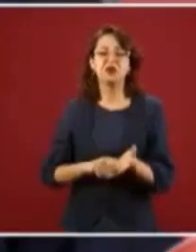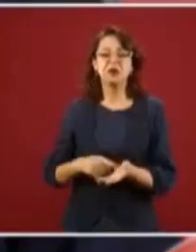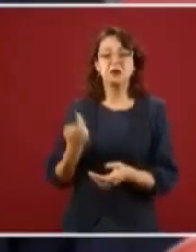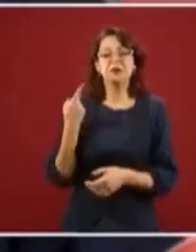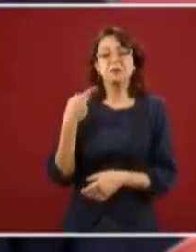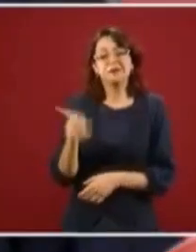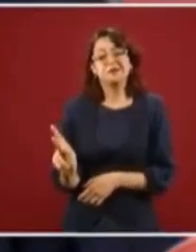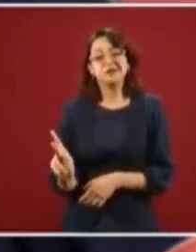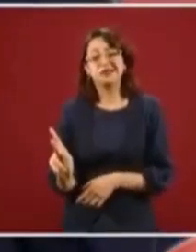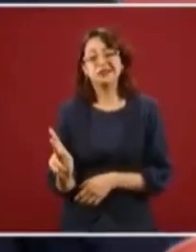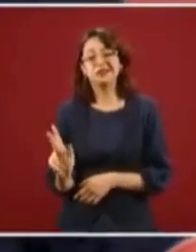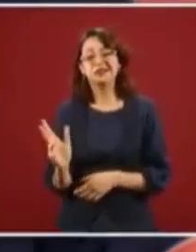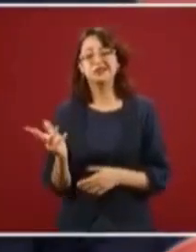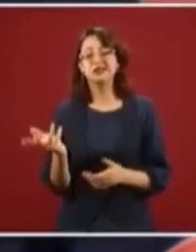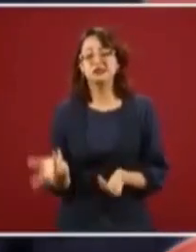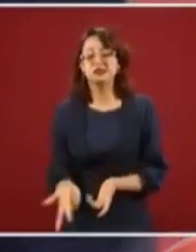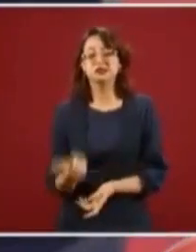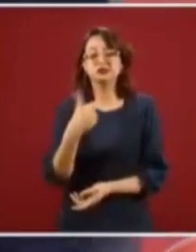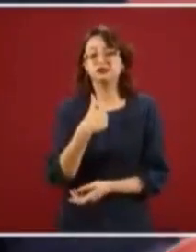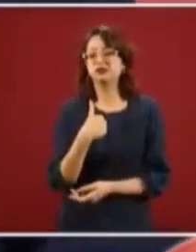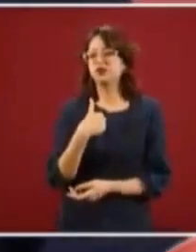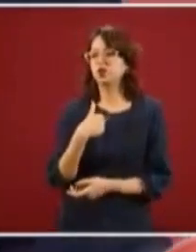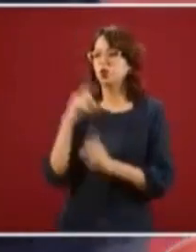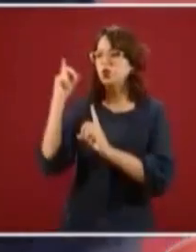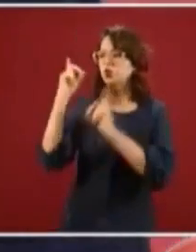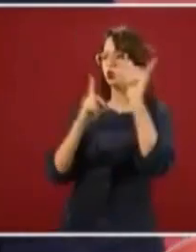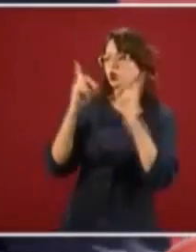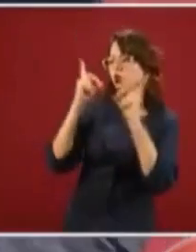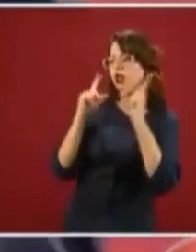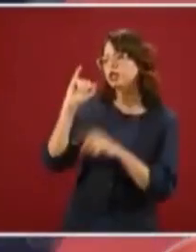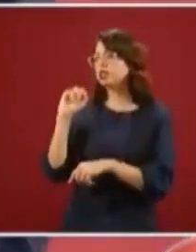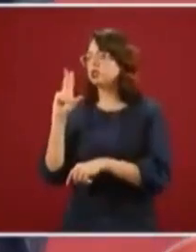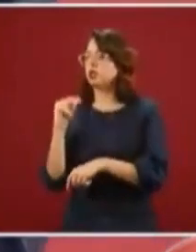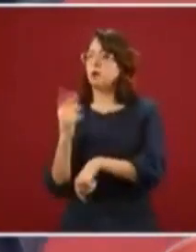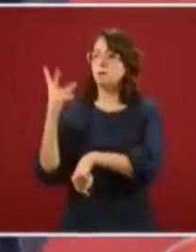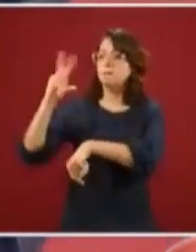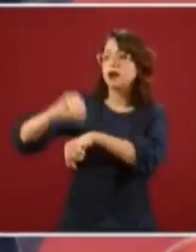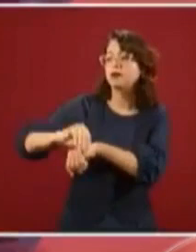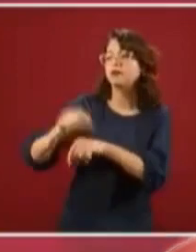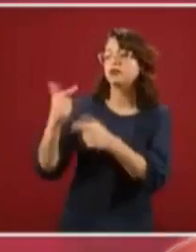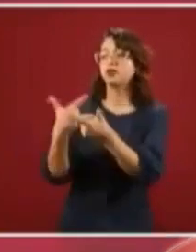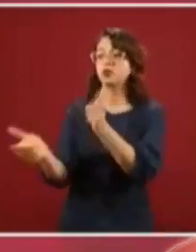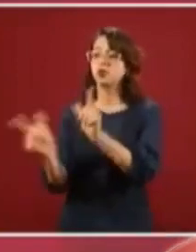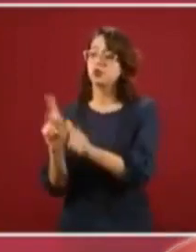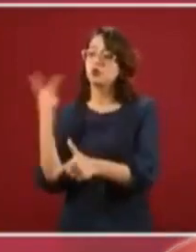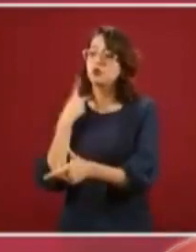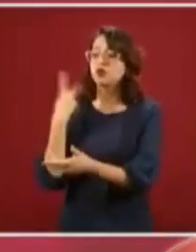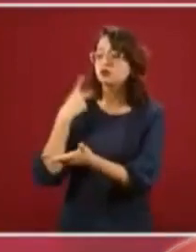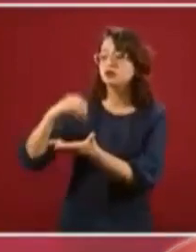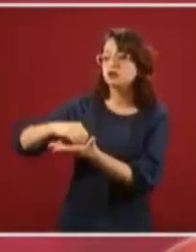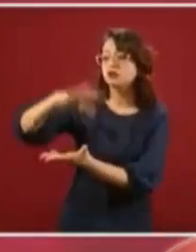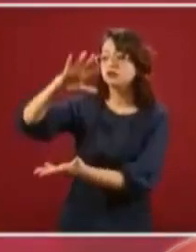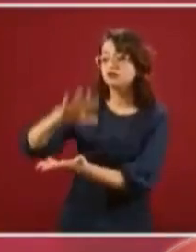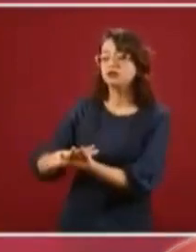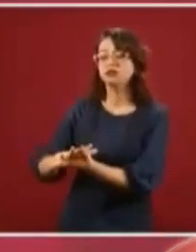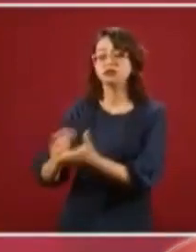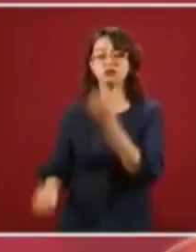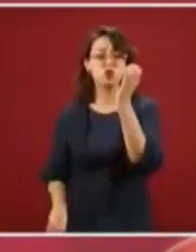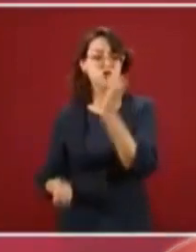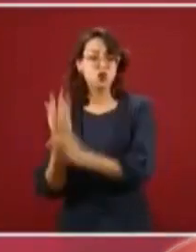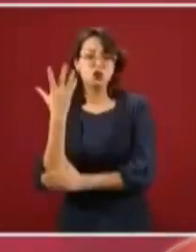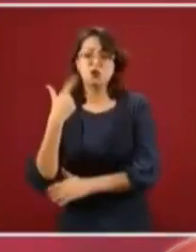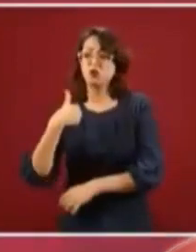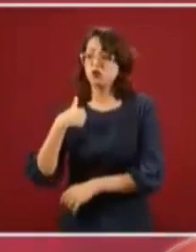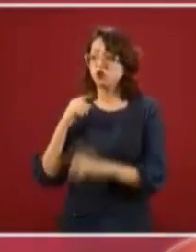no tengo por qué cuestionar el que se le dé registro a un partido